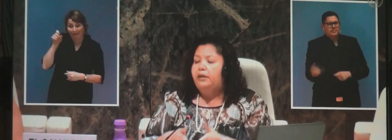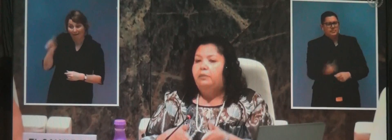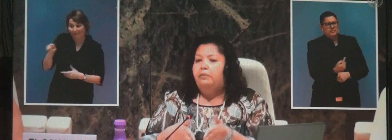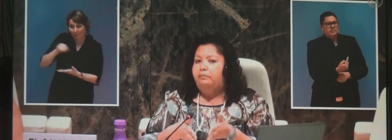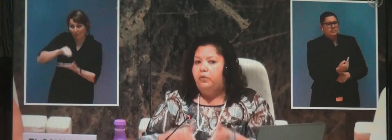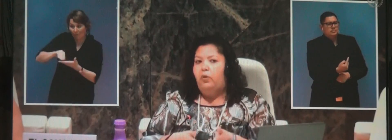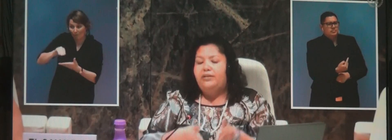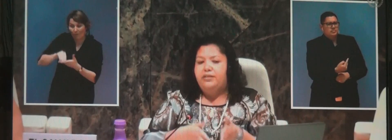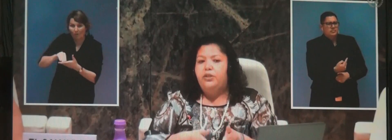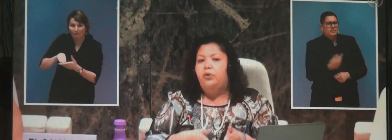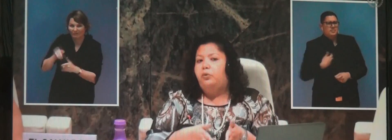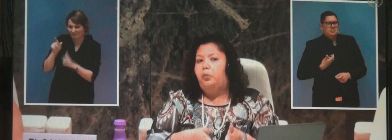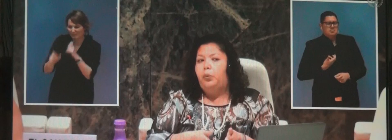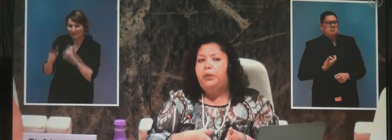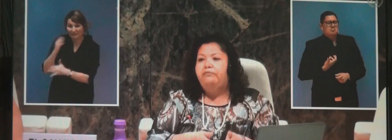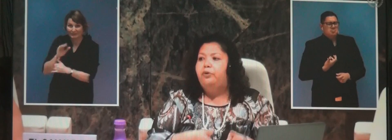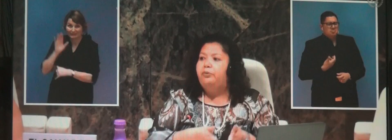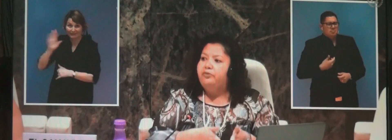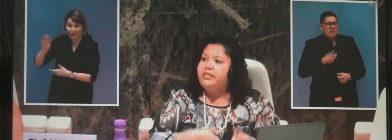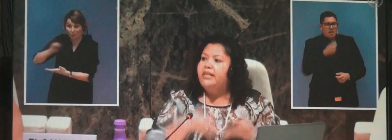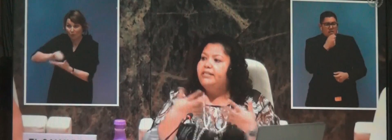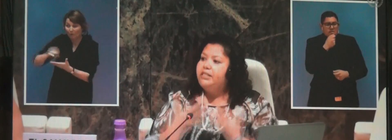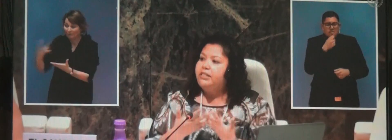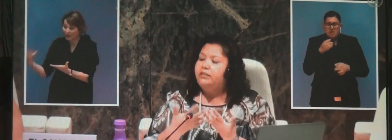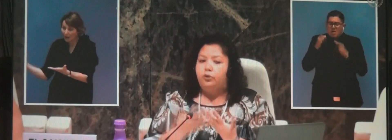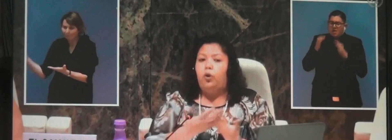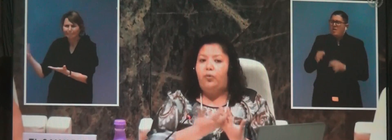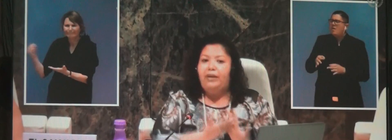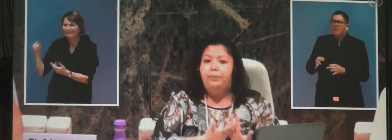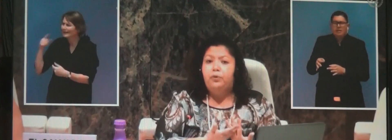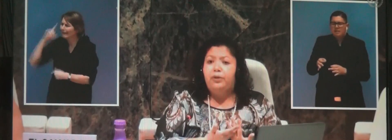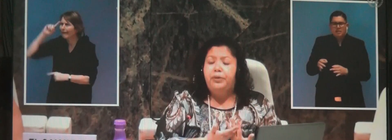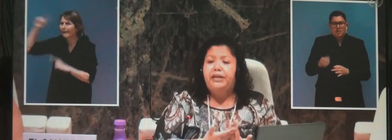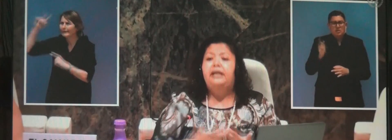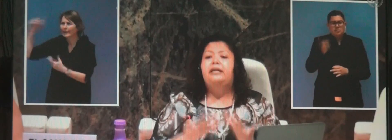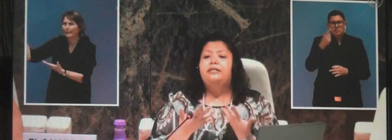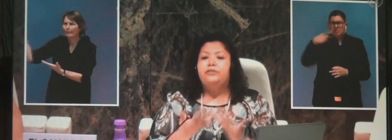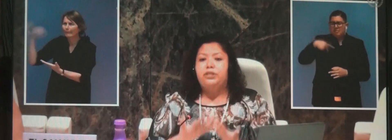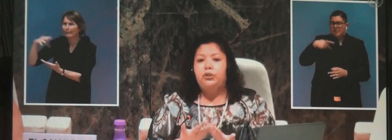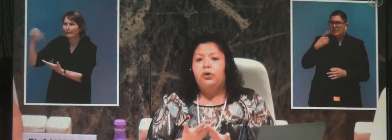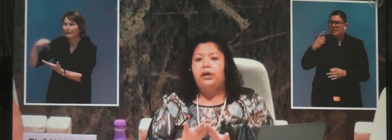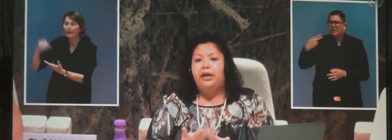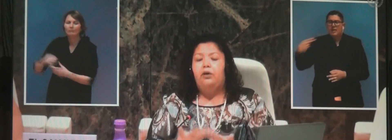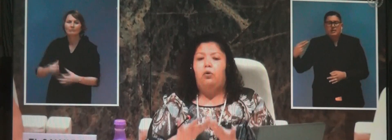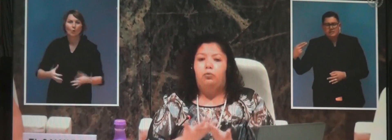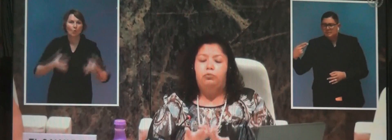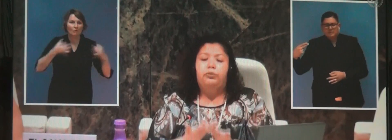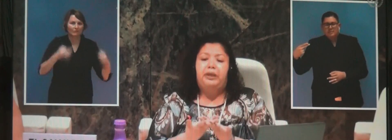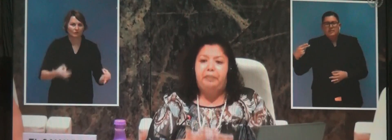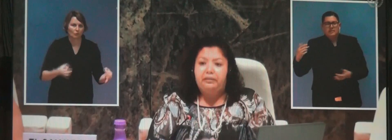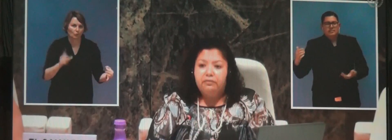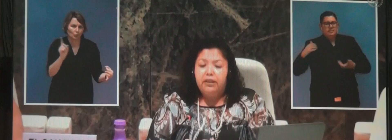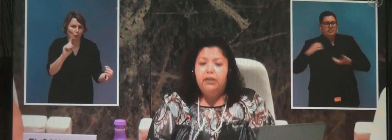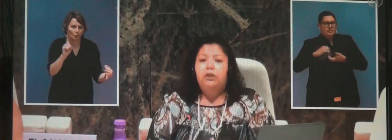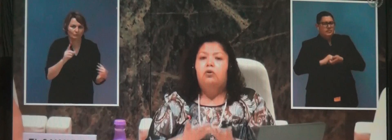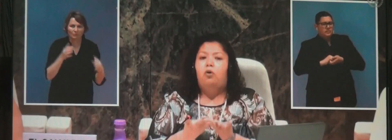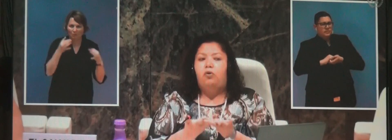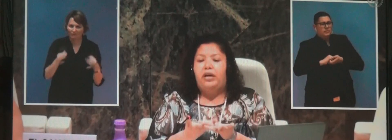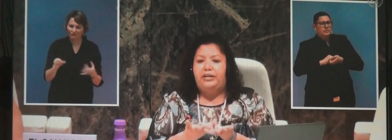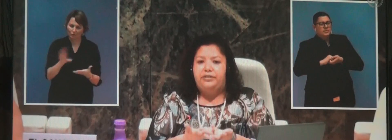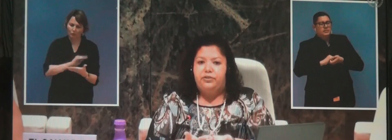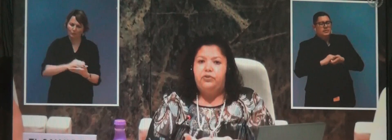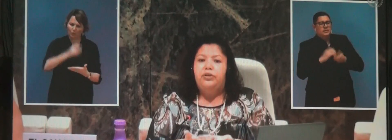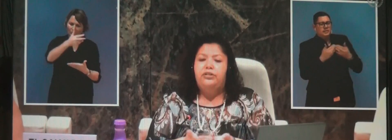que no ha sido un informe oficial solo de la Procuraduría, sino que conjuntamente